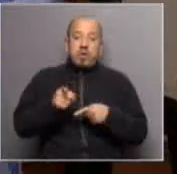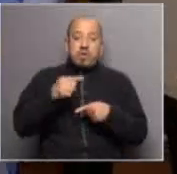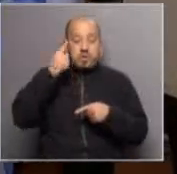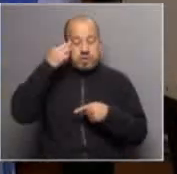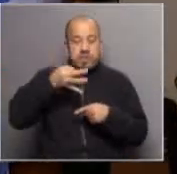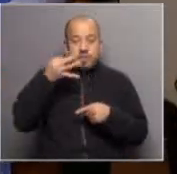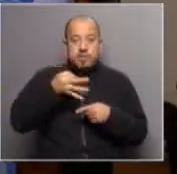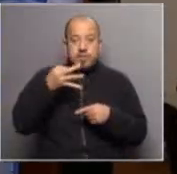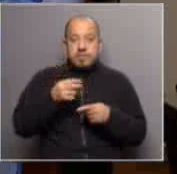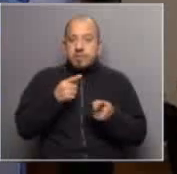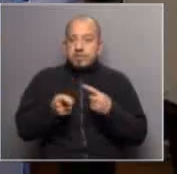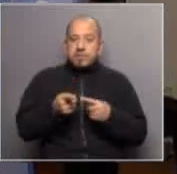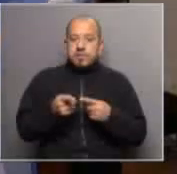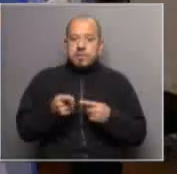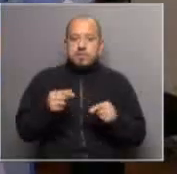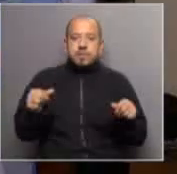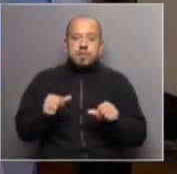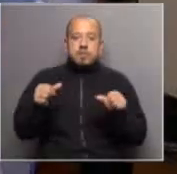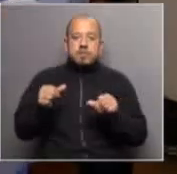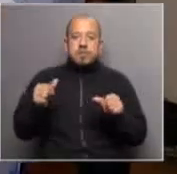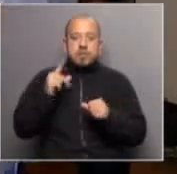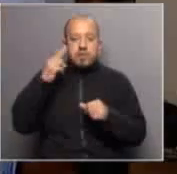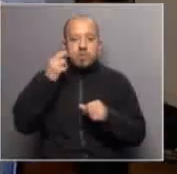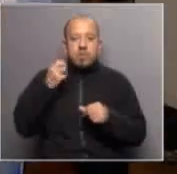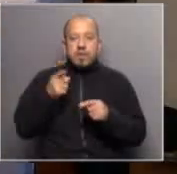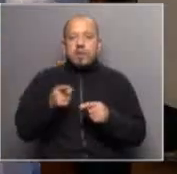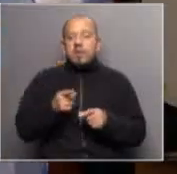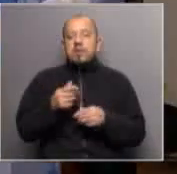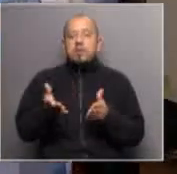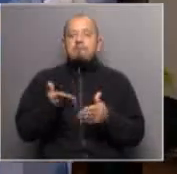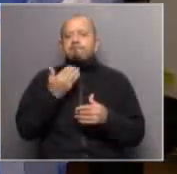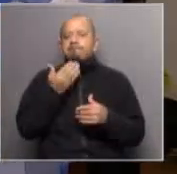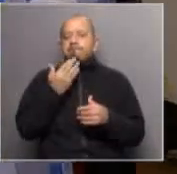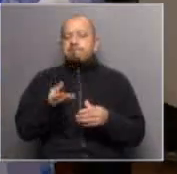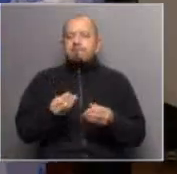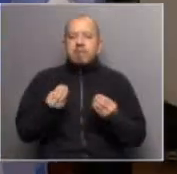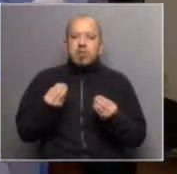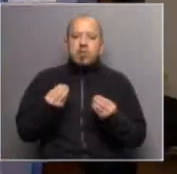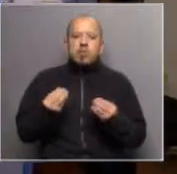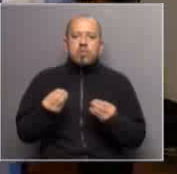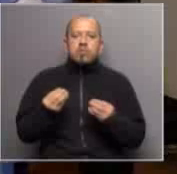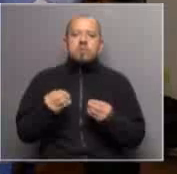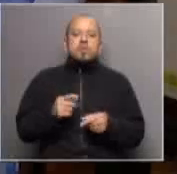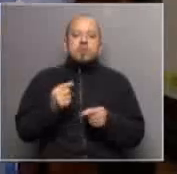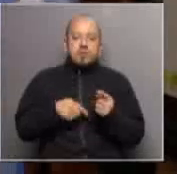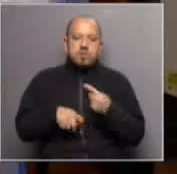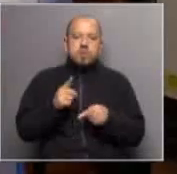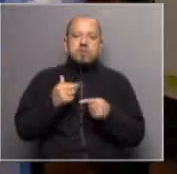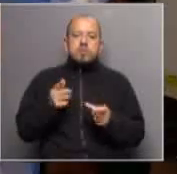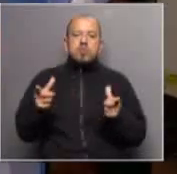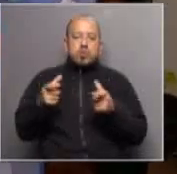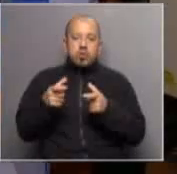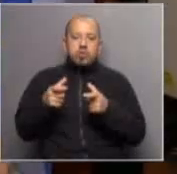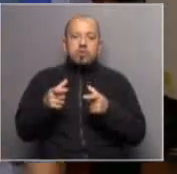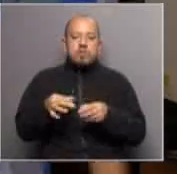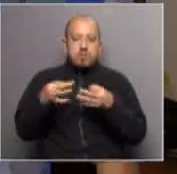nosotros teníamos ganas de hacer eso, de tener un bar y no sabíamos mucho cómo encararlo. Y bueno, fuimos, nos reunimos y la verdad